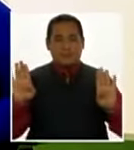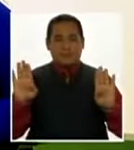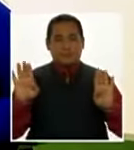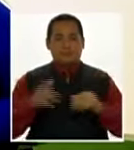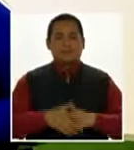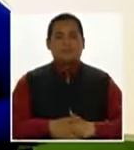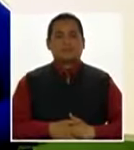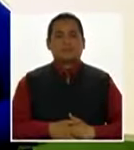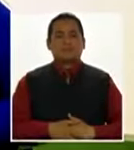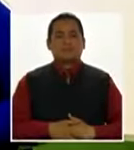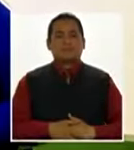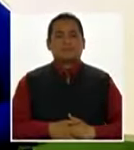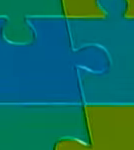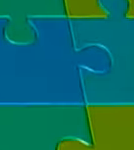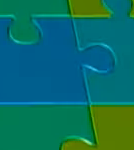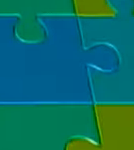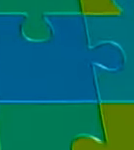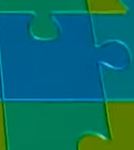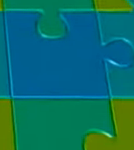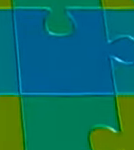sin barreras.